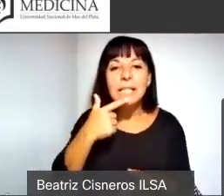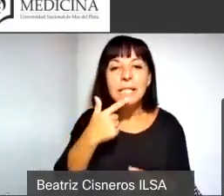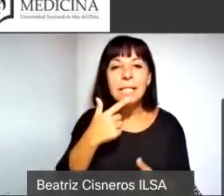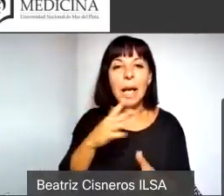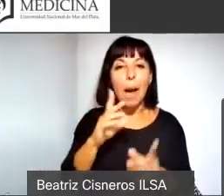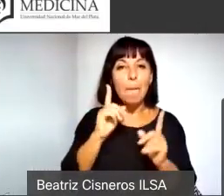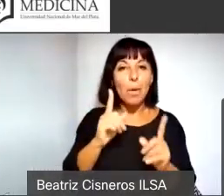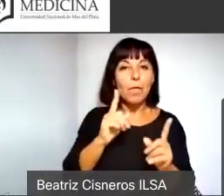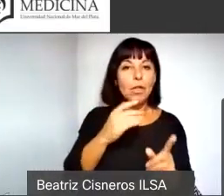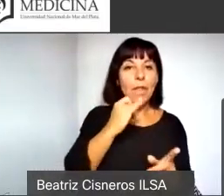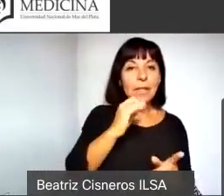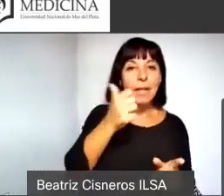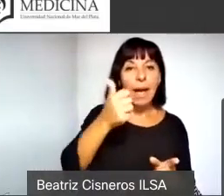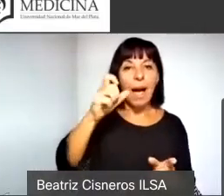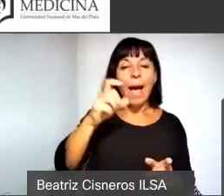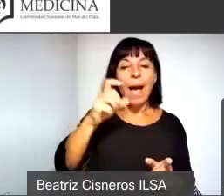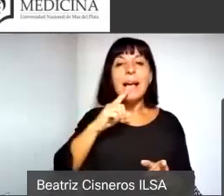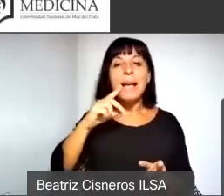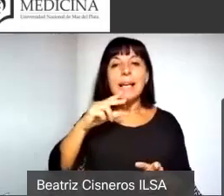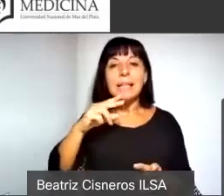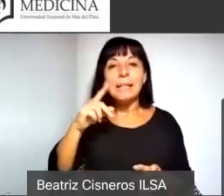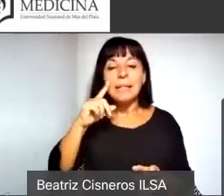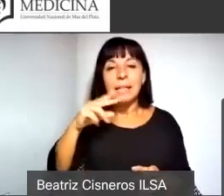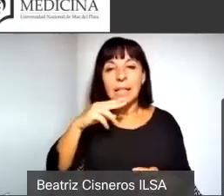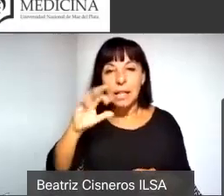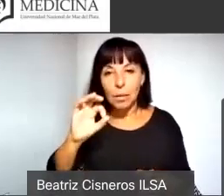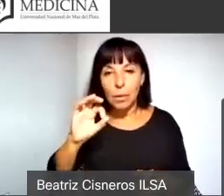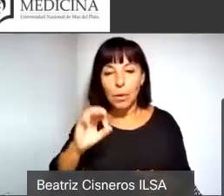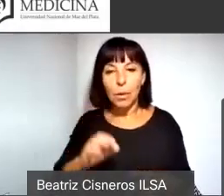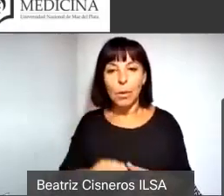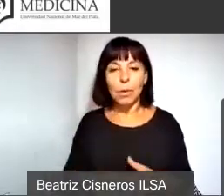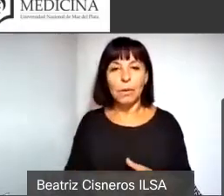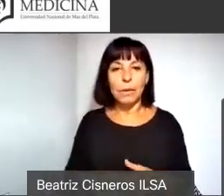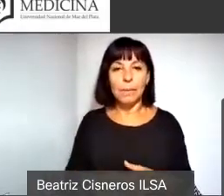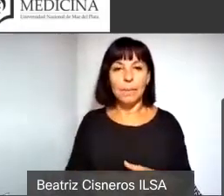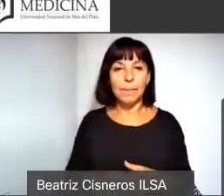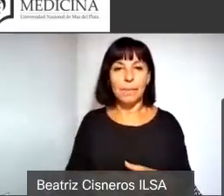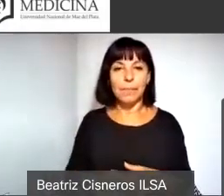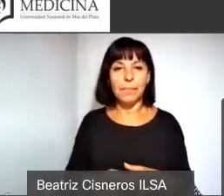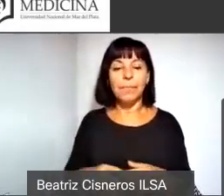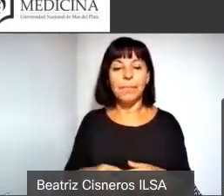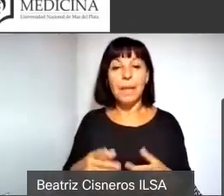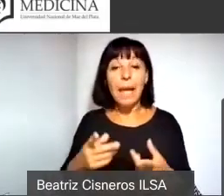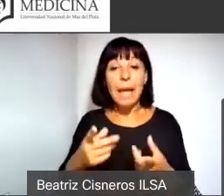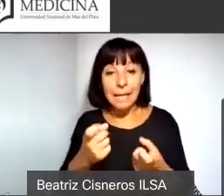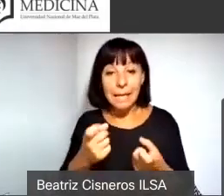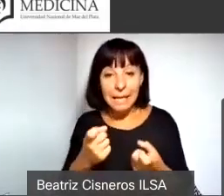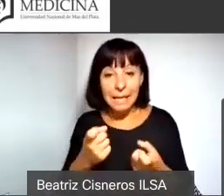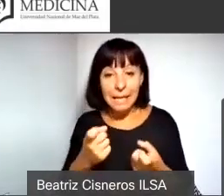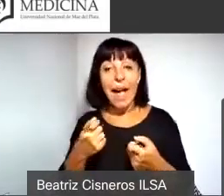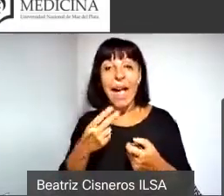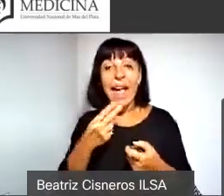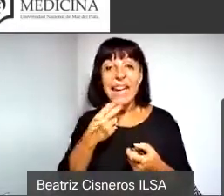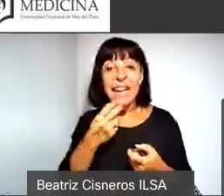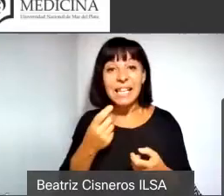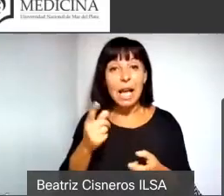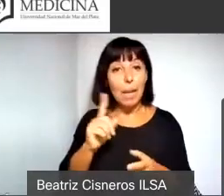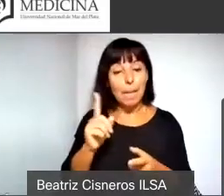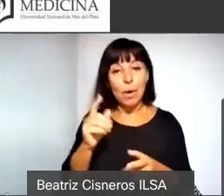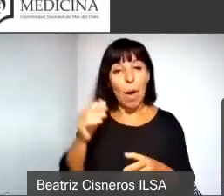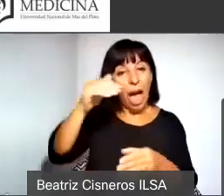es activo, no es cierto. Te acaba de decir que requiere energía de ATP, pero que no lo